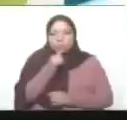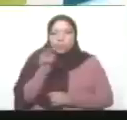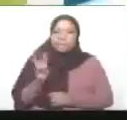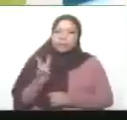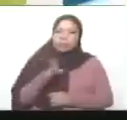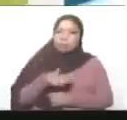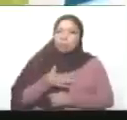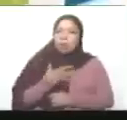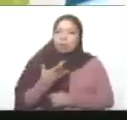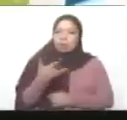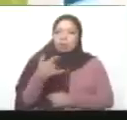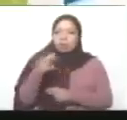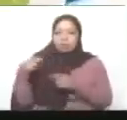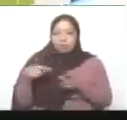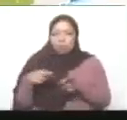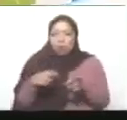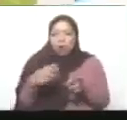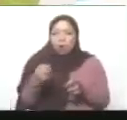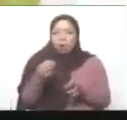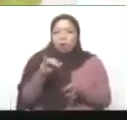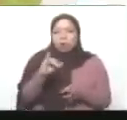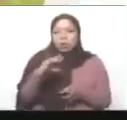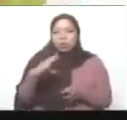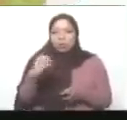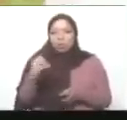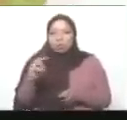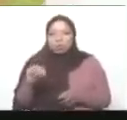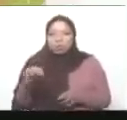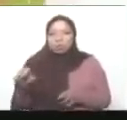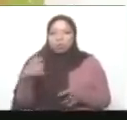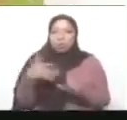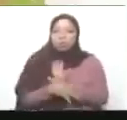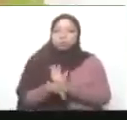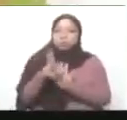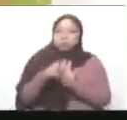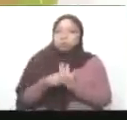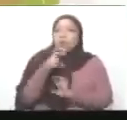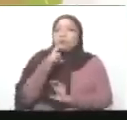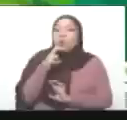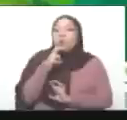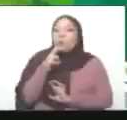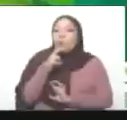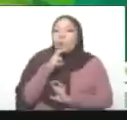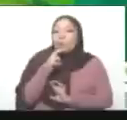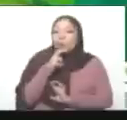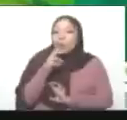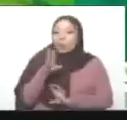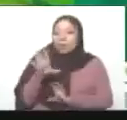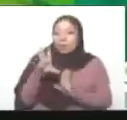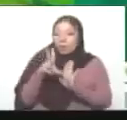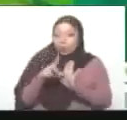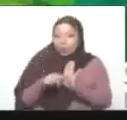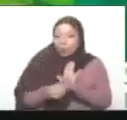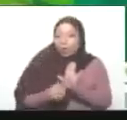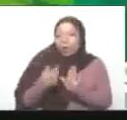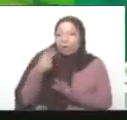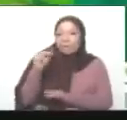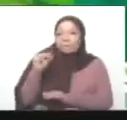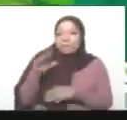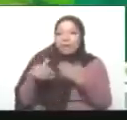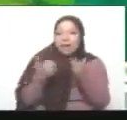podría ser desde el Orinoco la base para conquistar grandes riquezas hacia arriba del Orinoco y llegar hasta